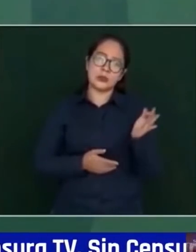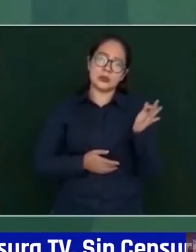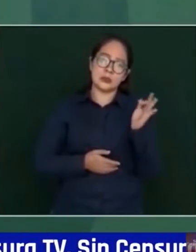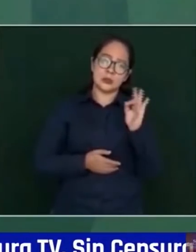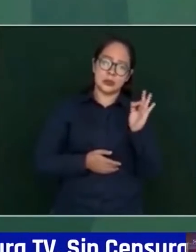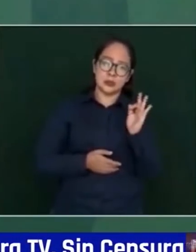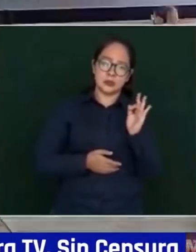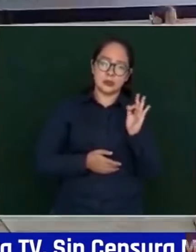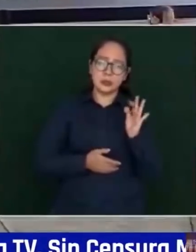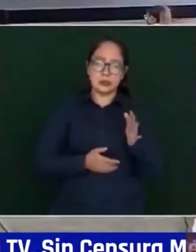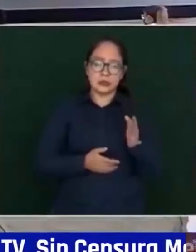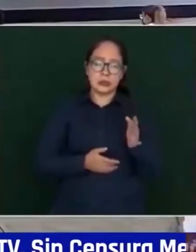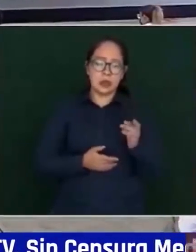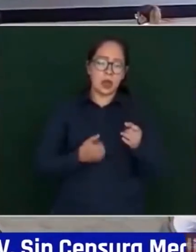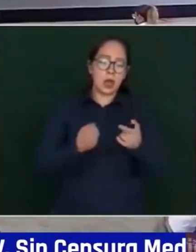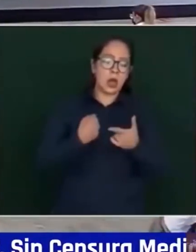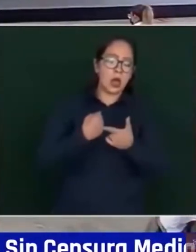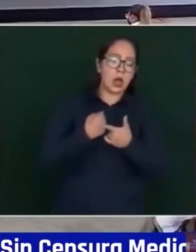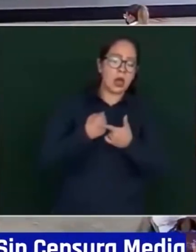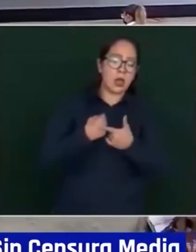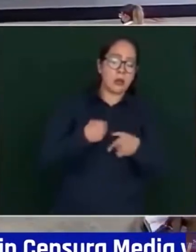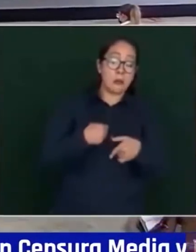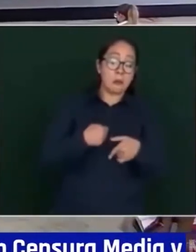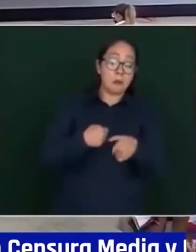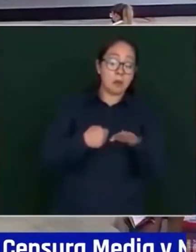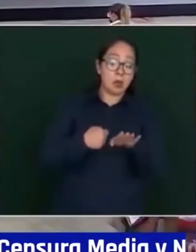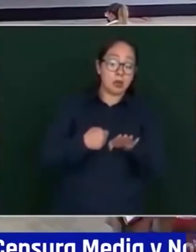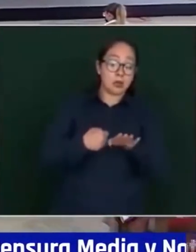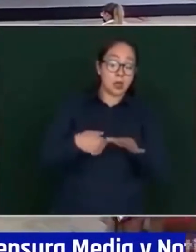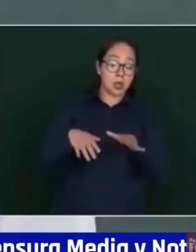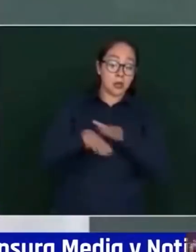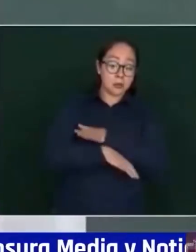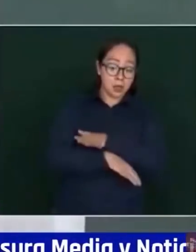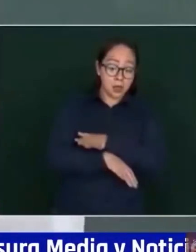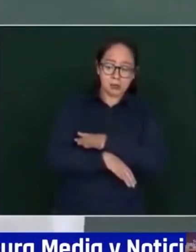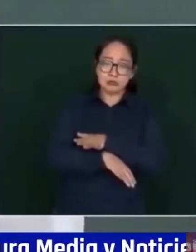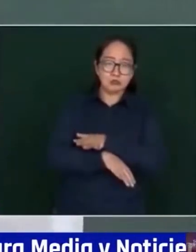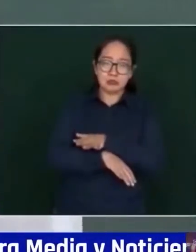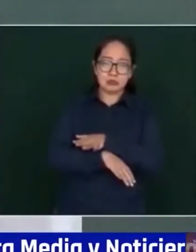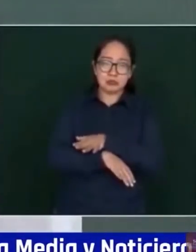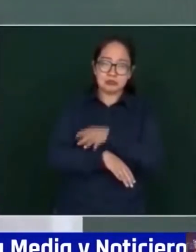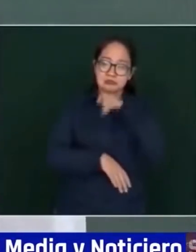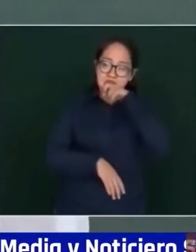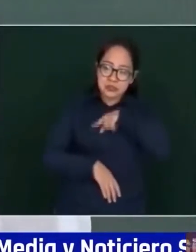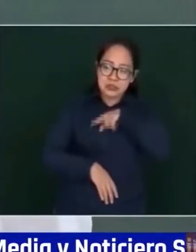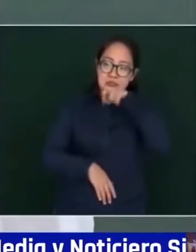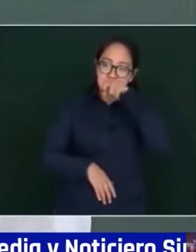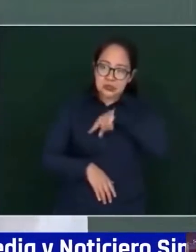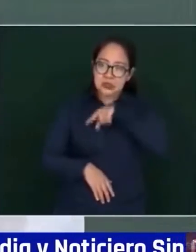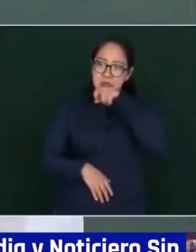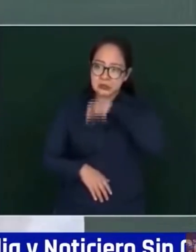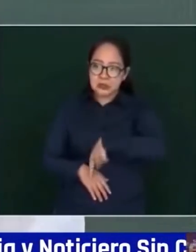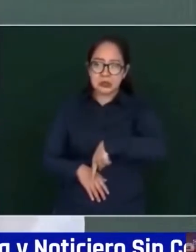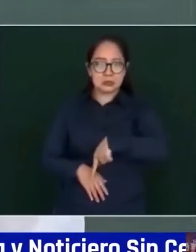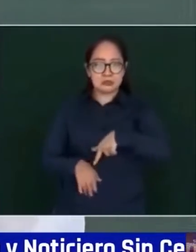cambian en apariencia para seguir igual. No.